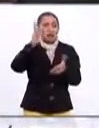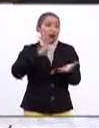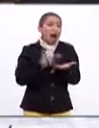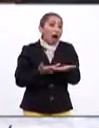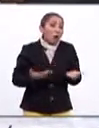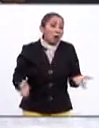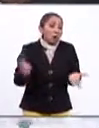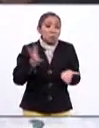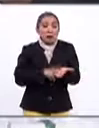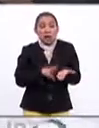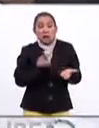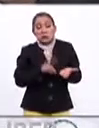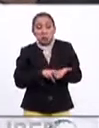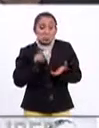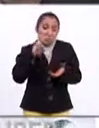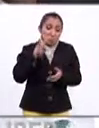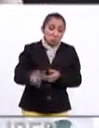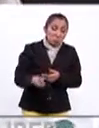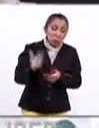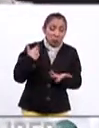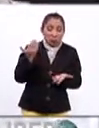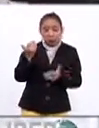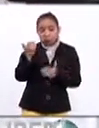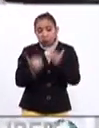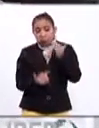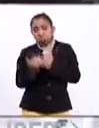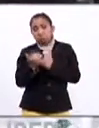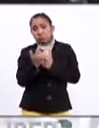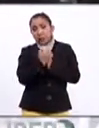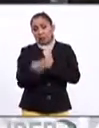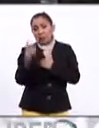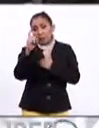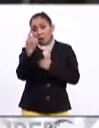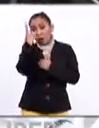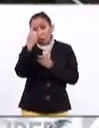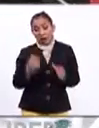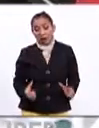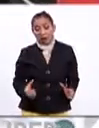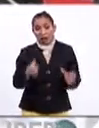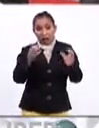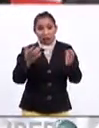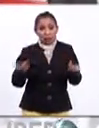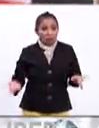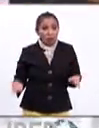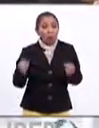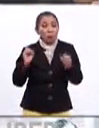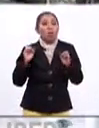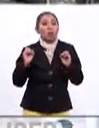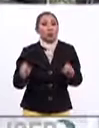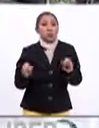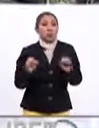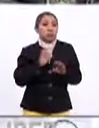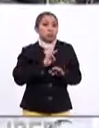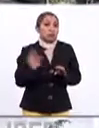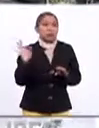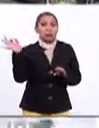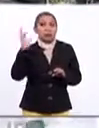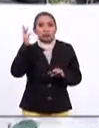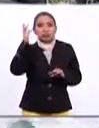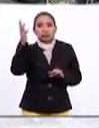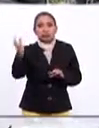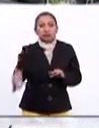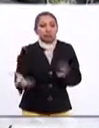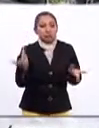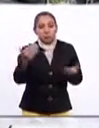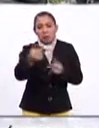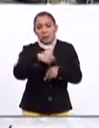precios, pues en este caso que llegaban a los $100 por barril, o podría en un momento dado,